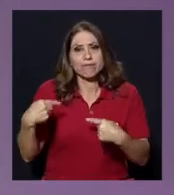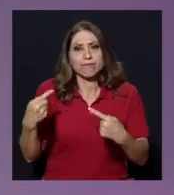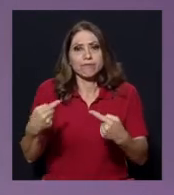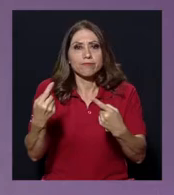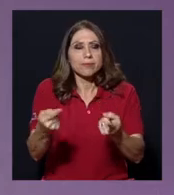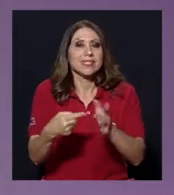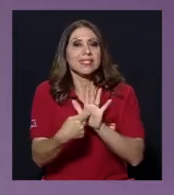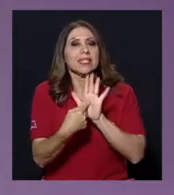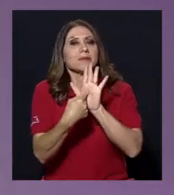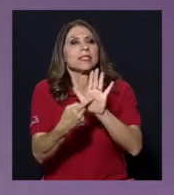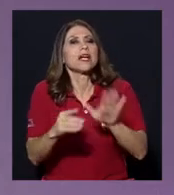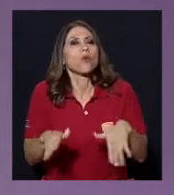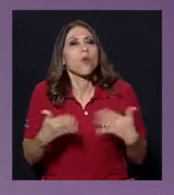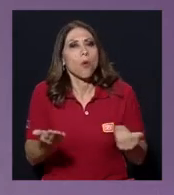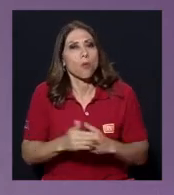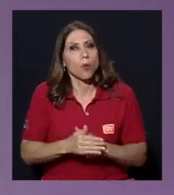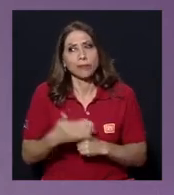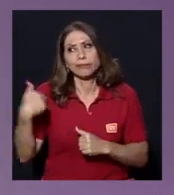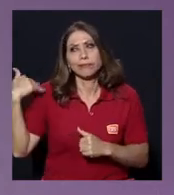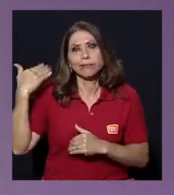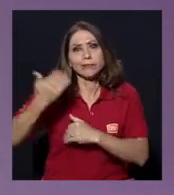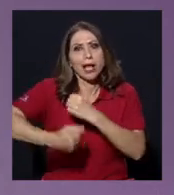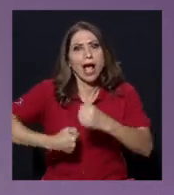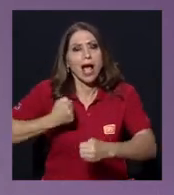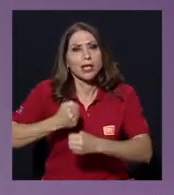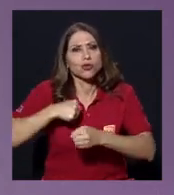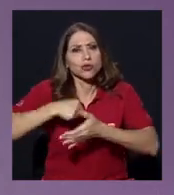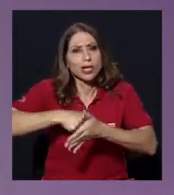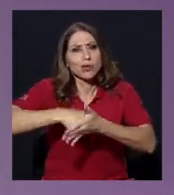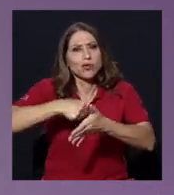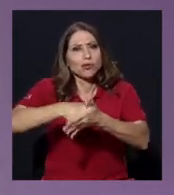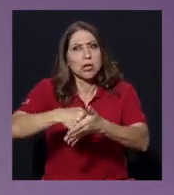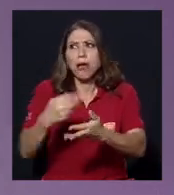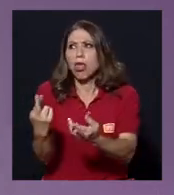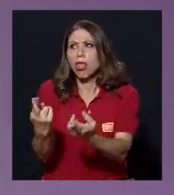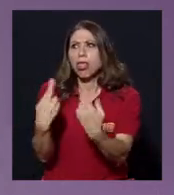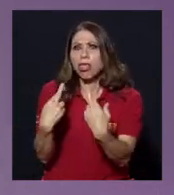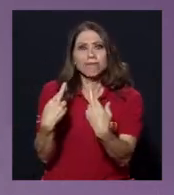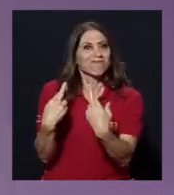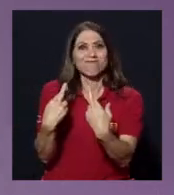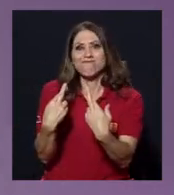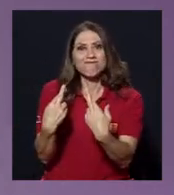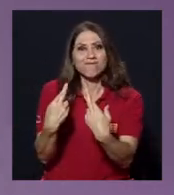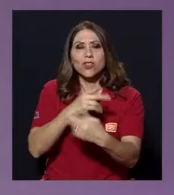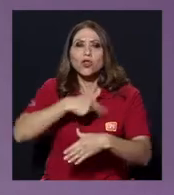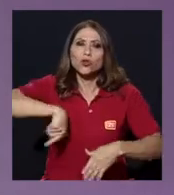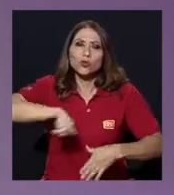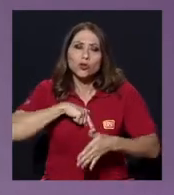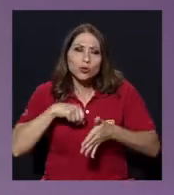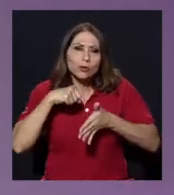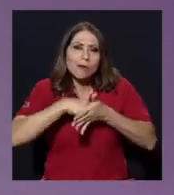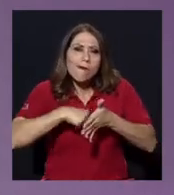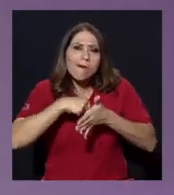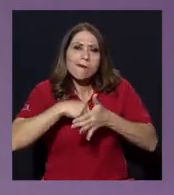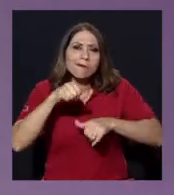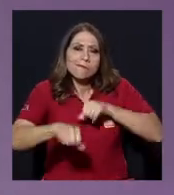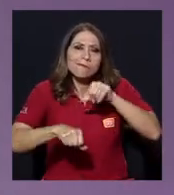durante nuestros años de lucha? Porque nada ha sido regalado, todo lo hemos logrado luchando cada